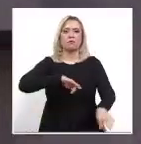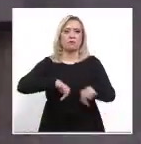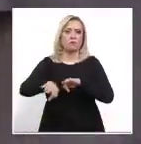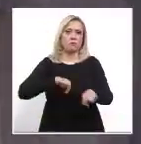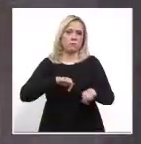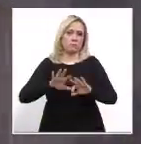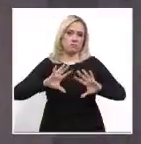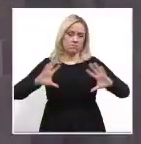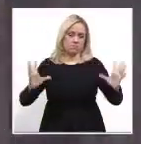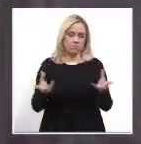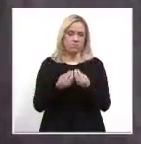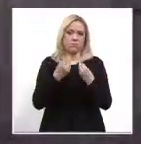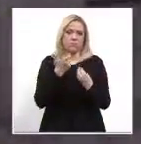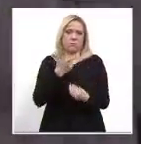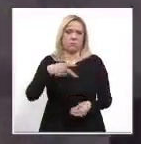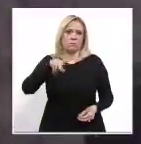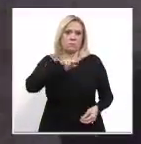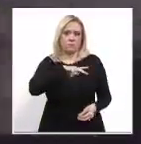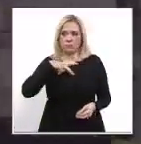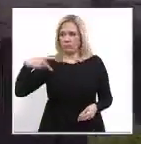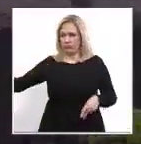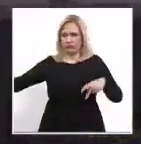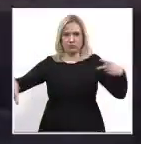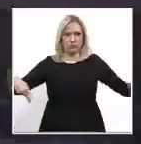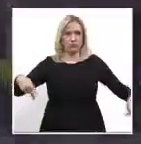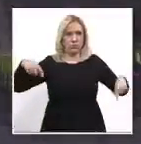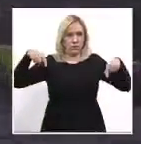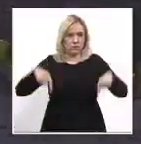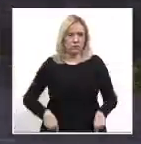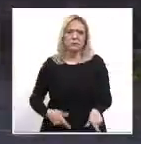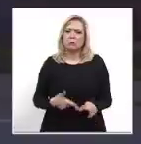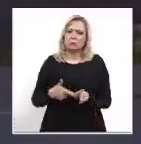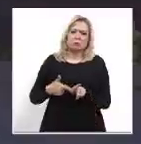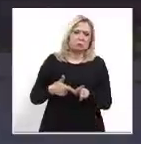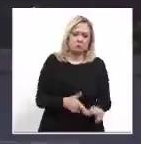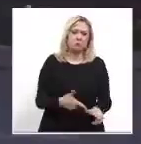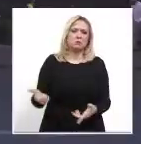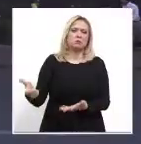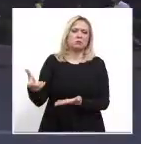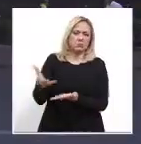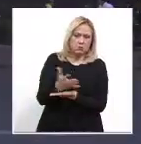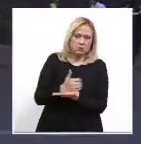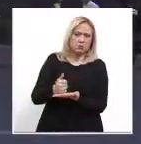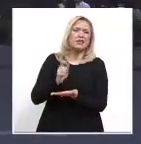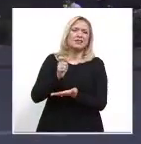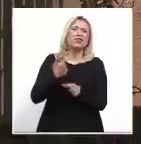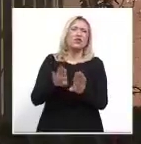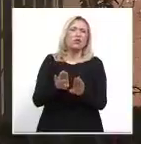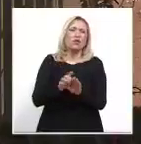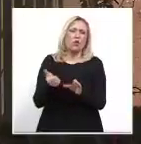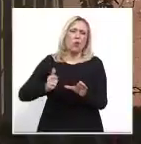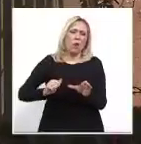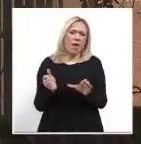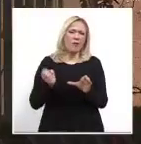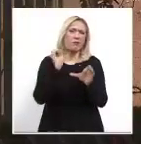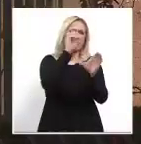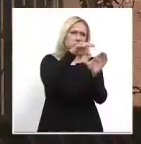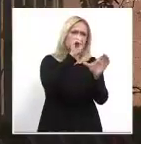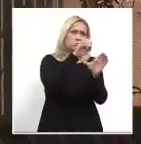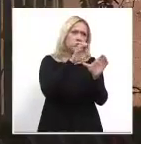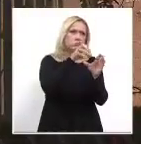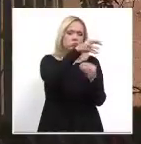lo que implica que los fondos de los fideicomisos se continuarán aplicando para cumplir cumplir con su objeto y fines